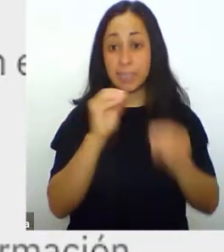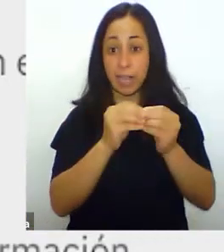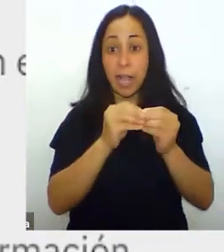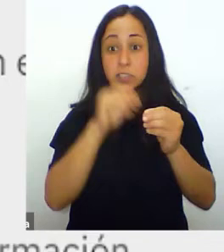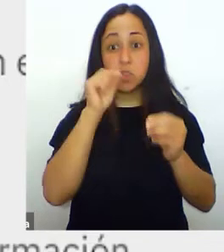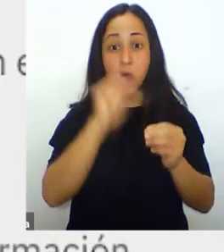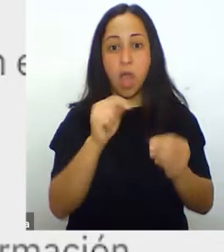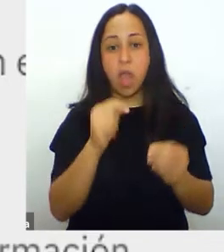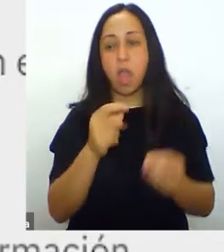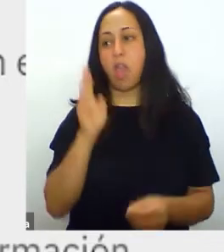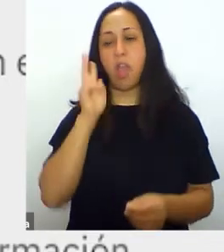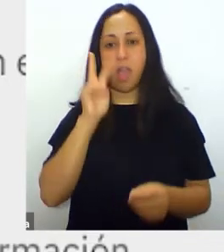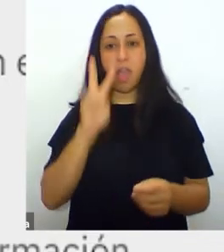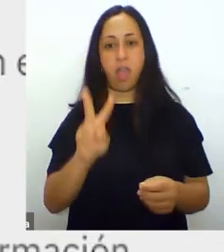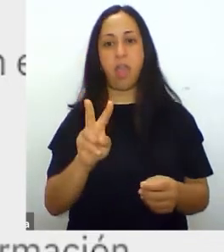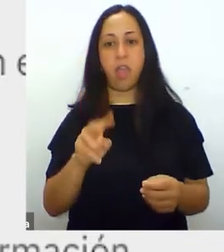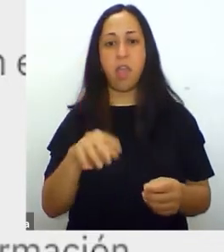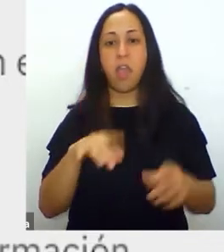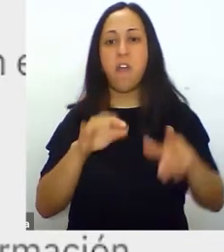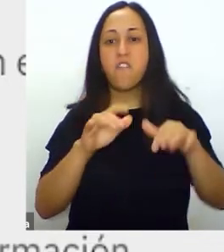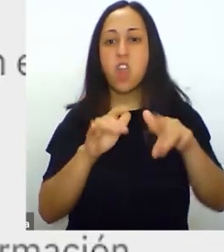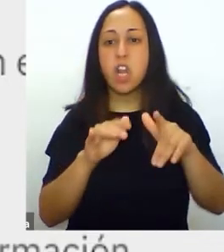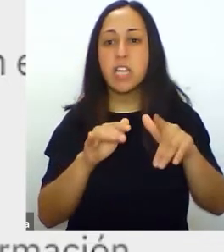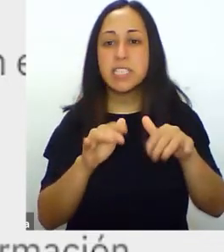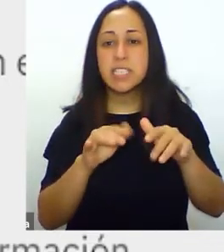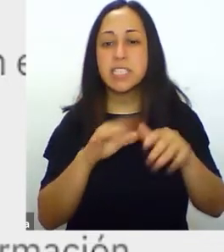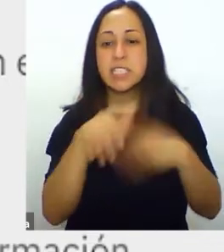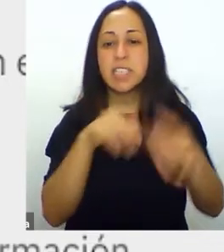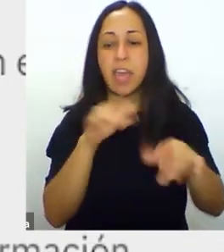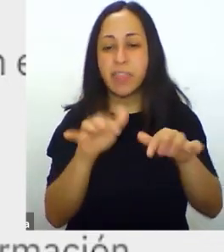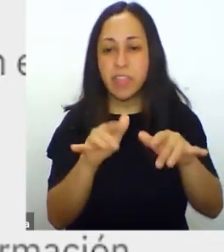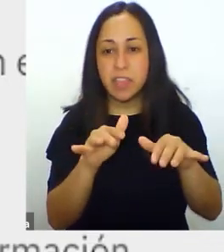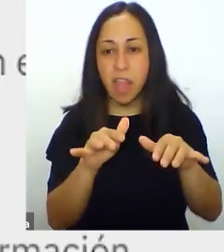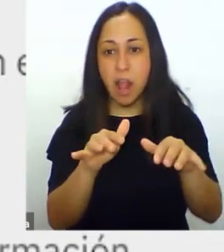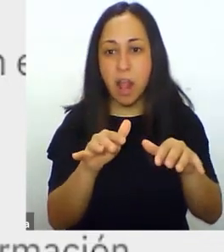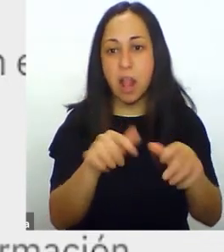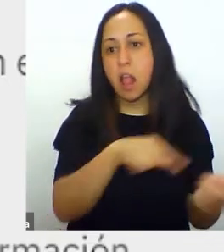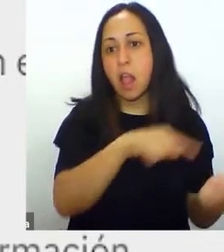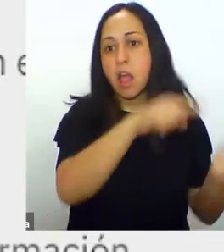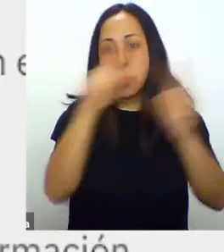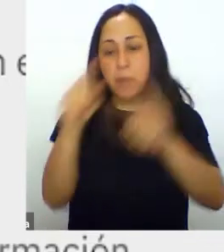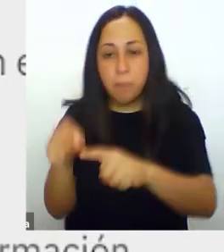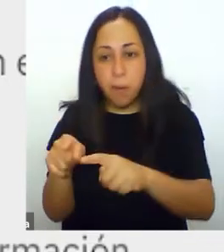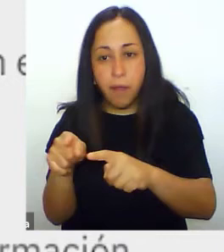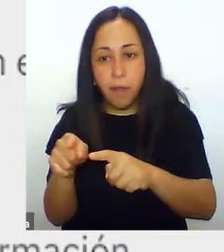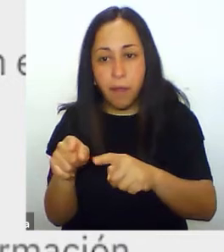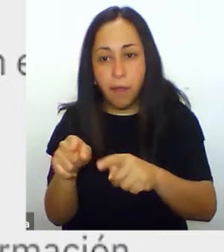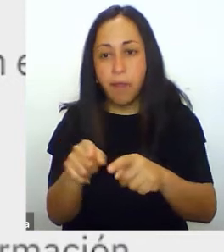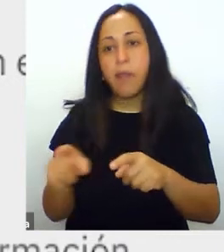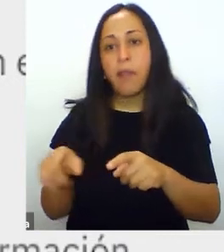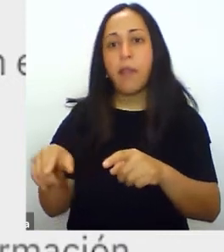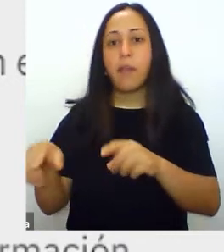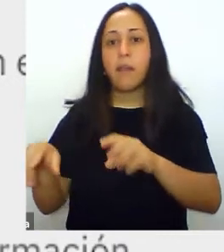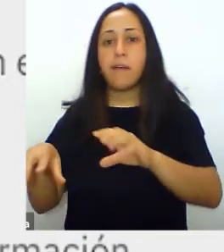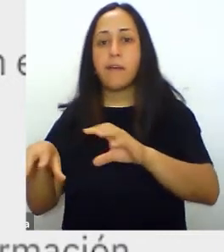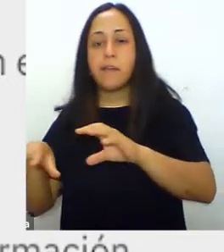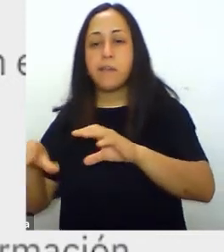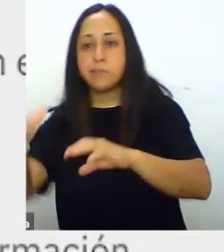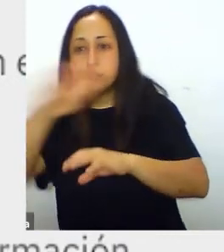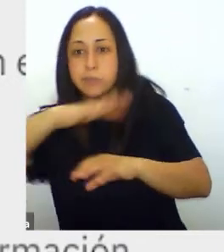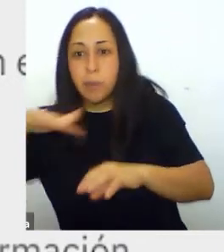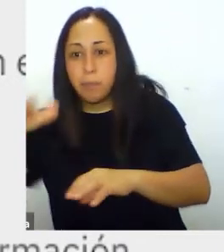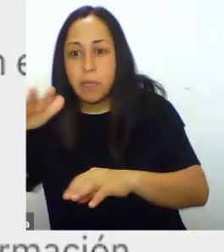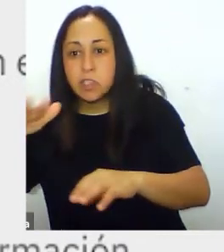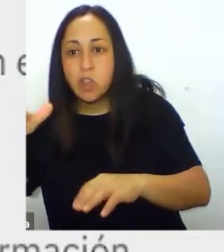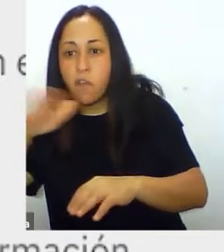violencia que se da en el ámbito digital fácilmente puede trasladarse al ámbito físico y viceversa. Así